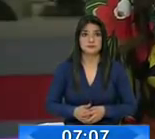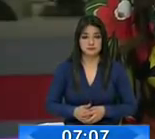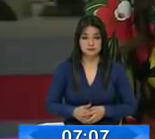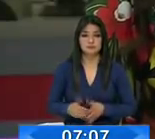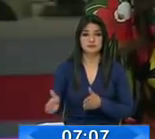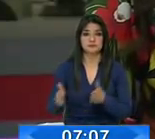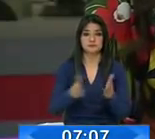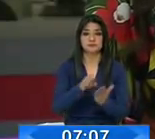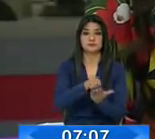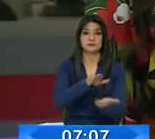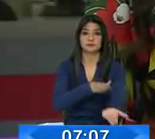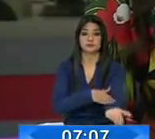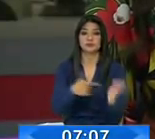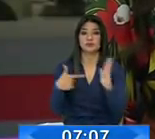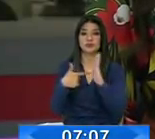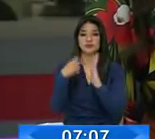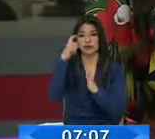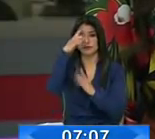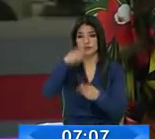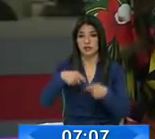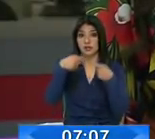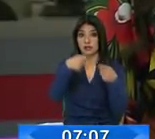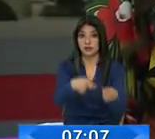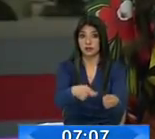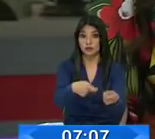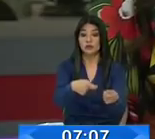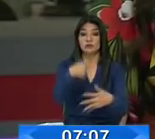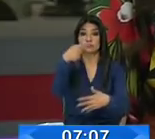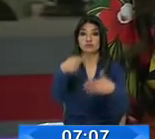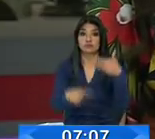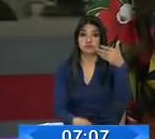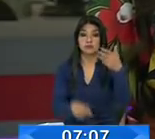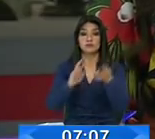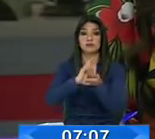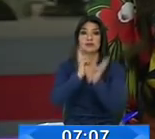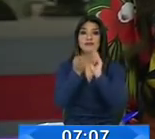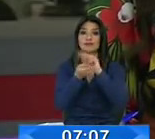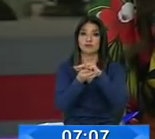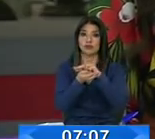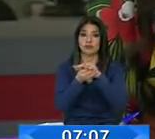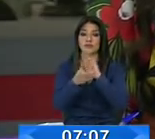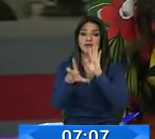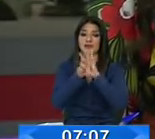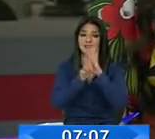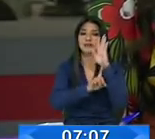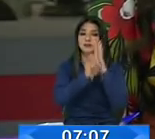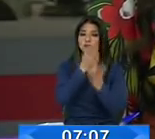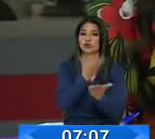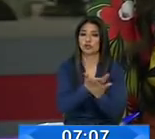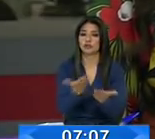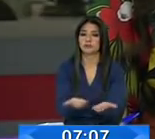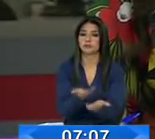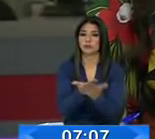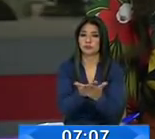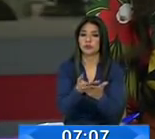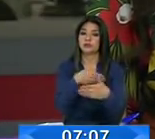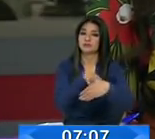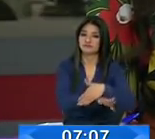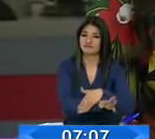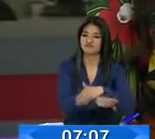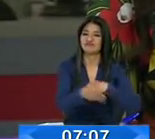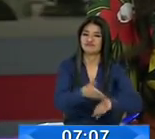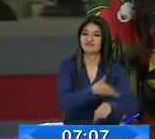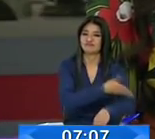Y el proyecto tributario presentado por el Ejecutivo mantiene una gran cantidad de reformas propuestas en la Ley de Crecimiento Económico, que fue archivada el